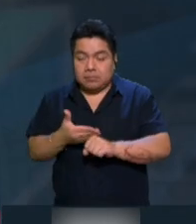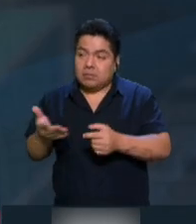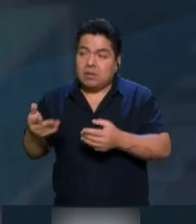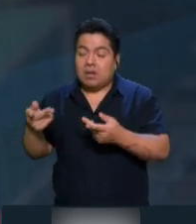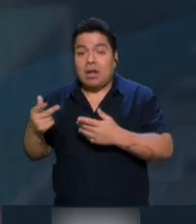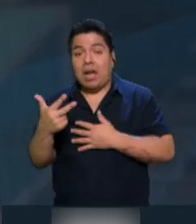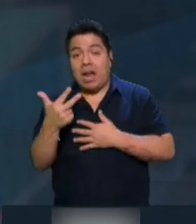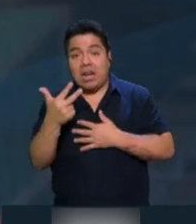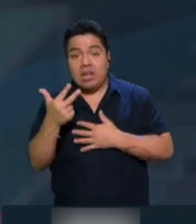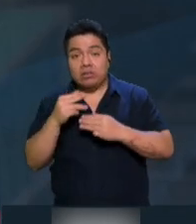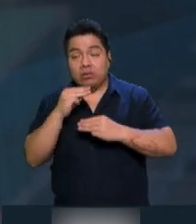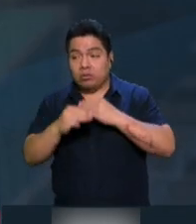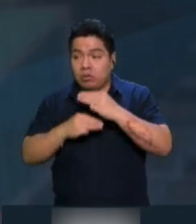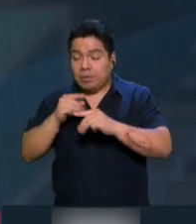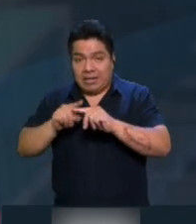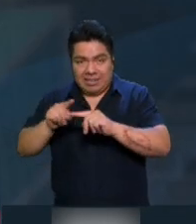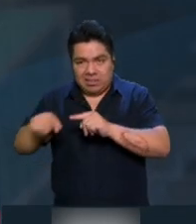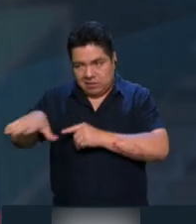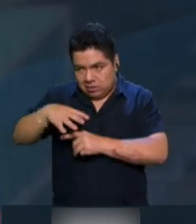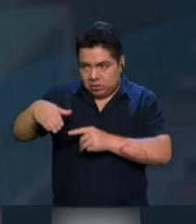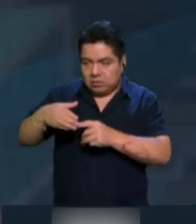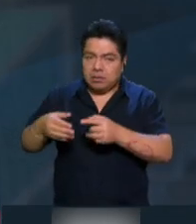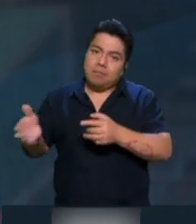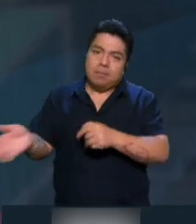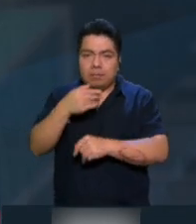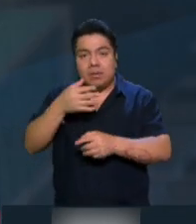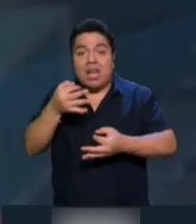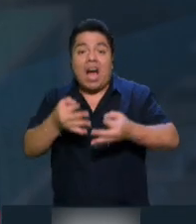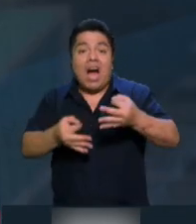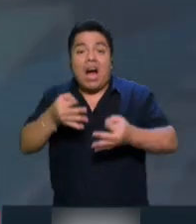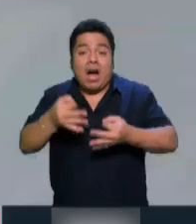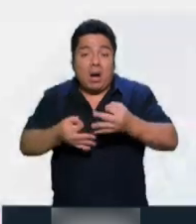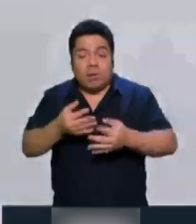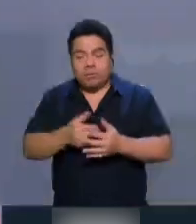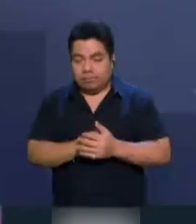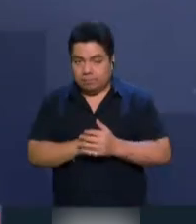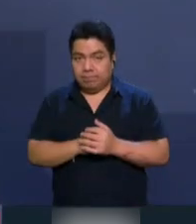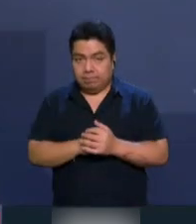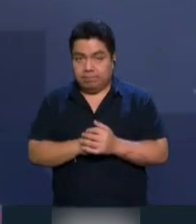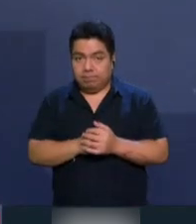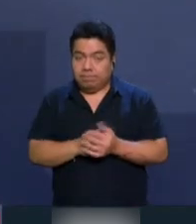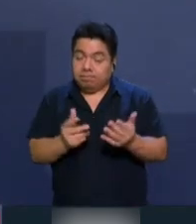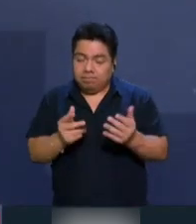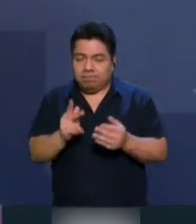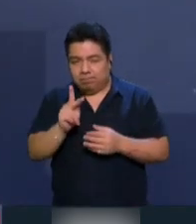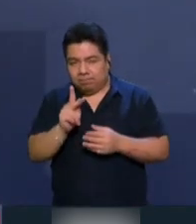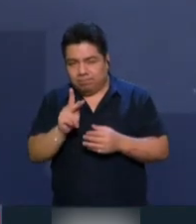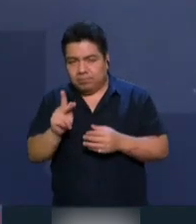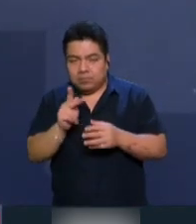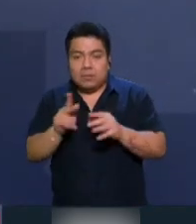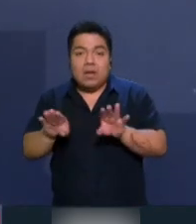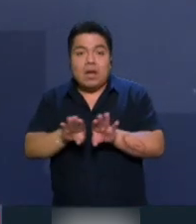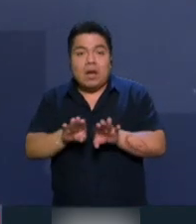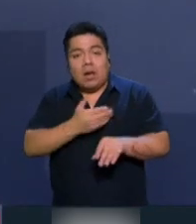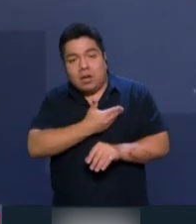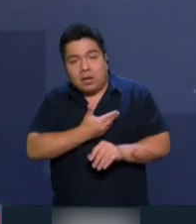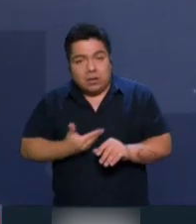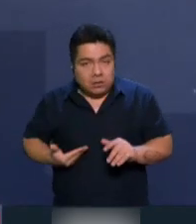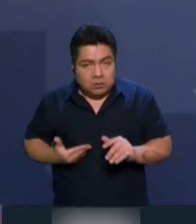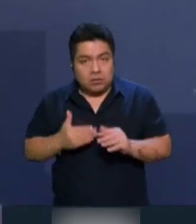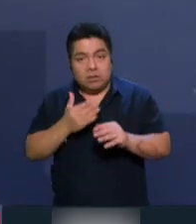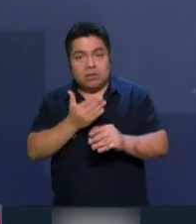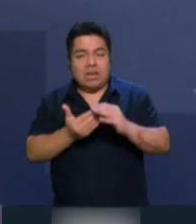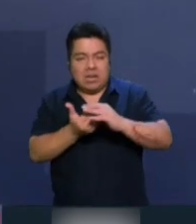a los 8 ministros que aprobaron cuestionar la reforma judicial avalada por el Poder Legislativo. Sin embargo, en su calidad de presidente de la mesa directiva